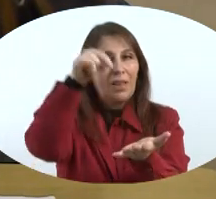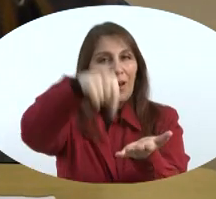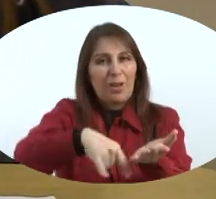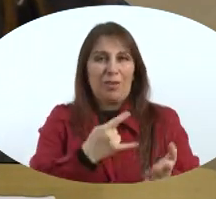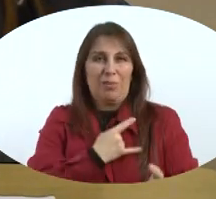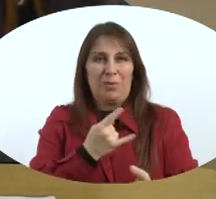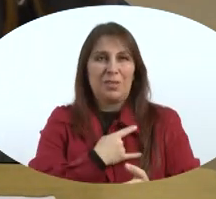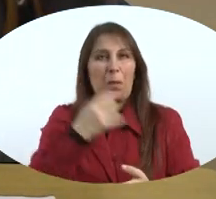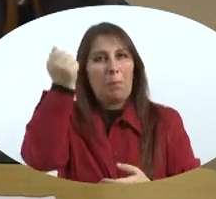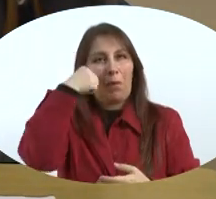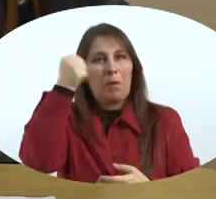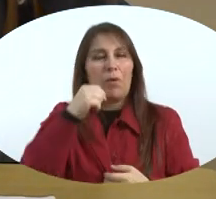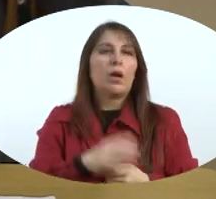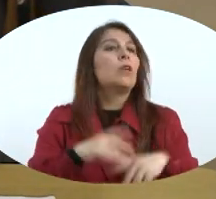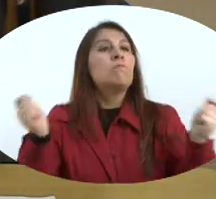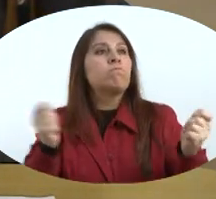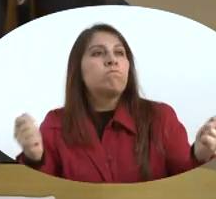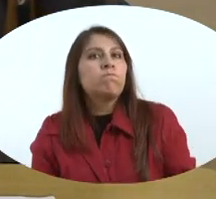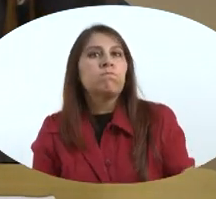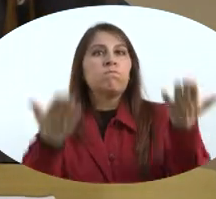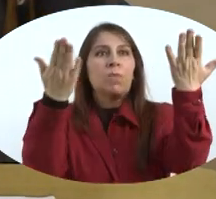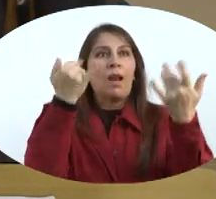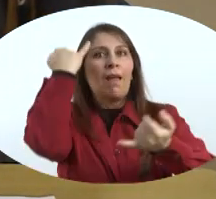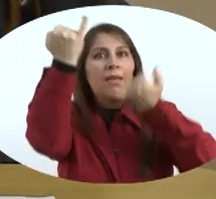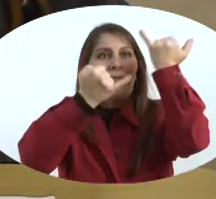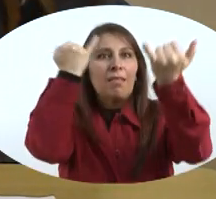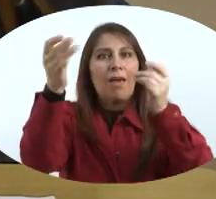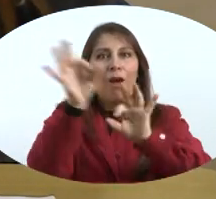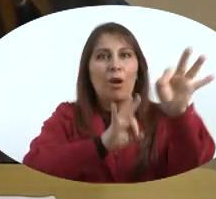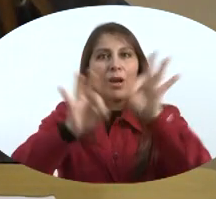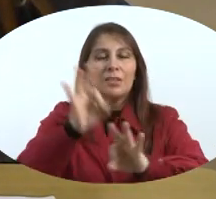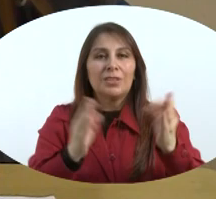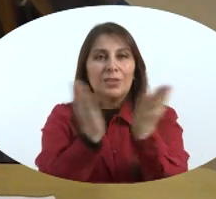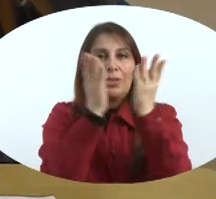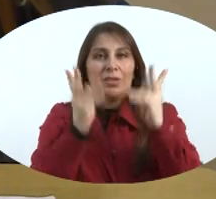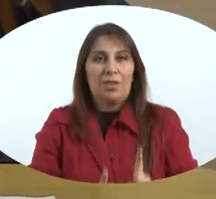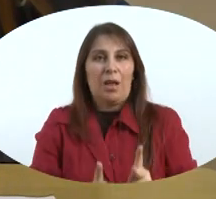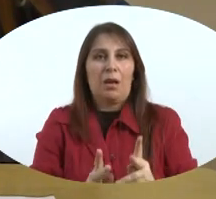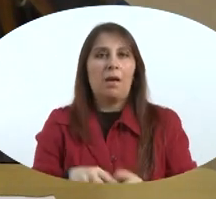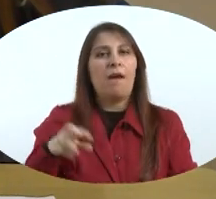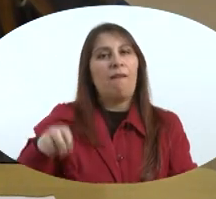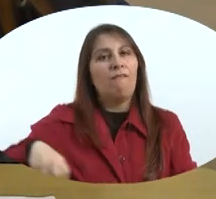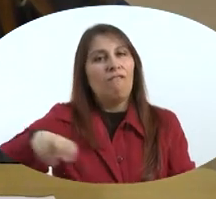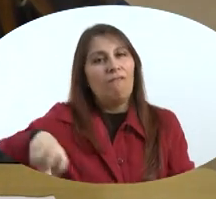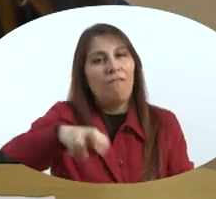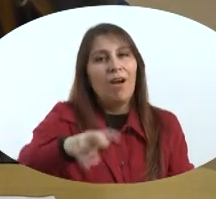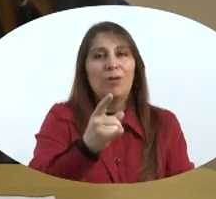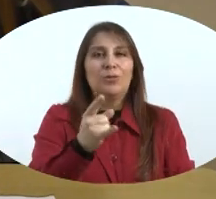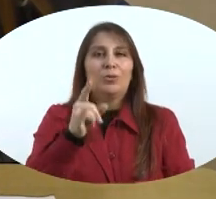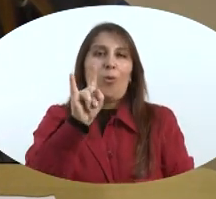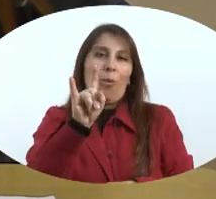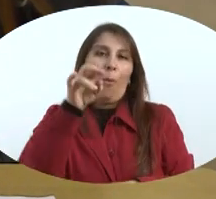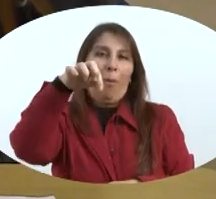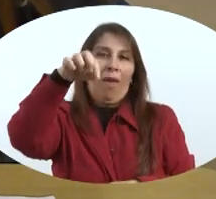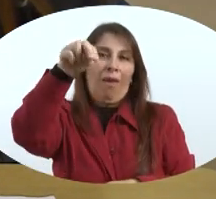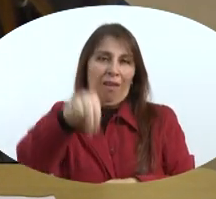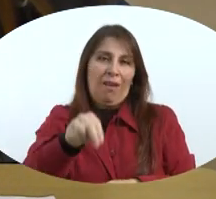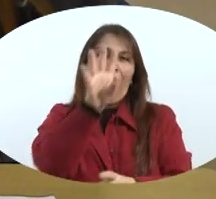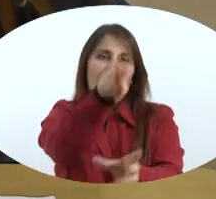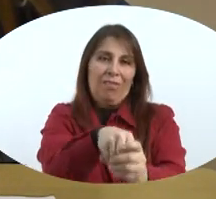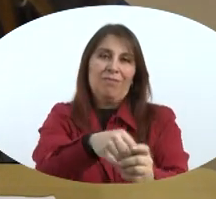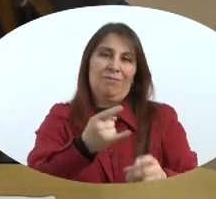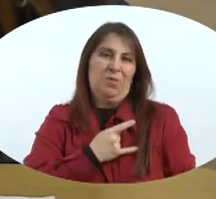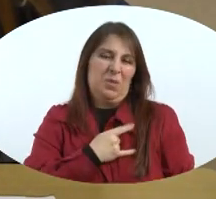pedagógica fui el promotor de la iniciativa de organización estudiantil vamos supe dentro de la universidad y bueno digamos que a lo